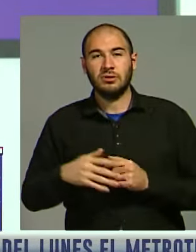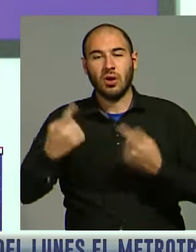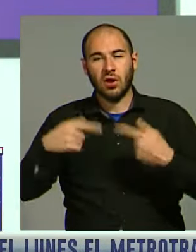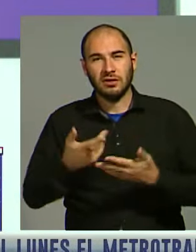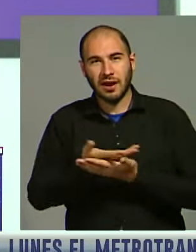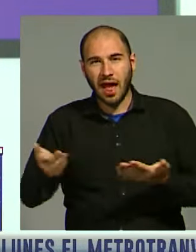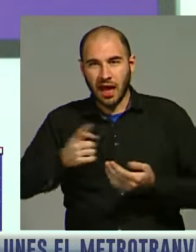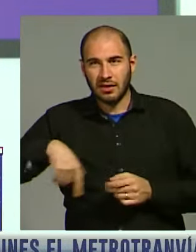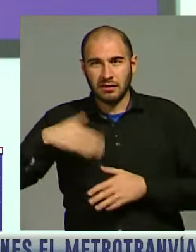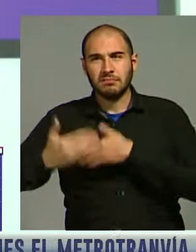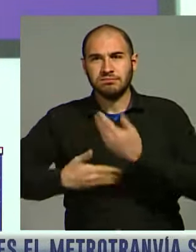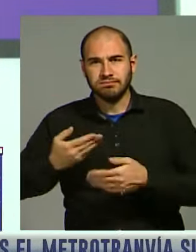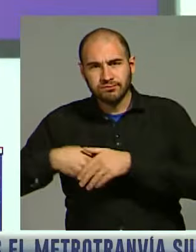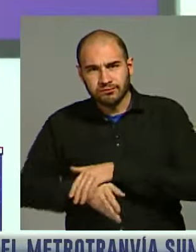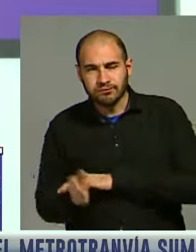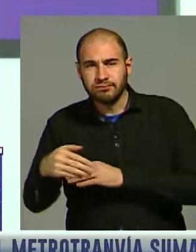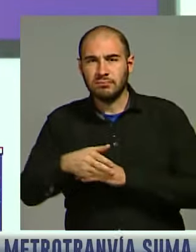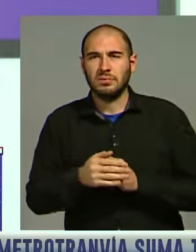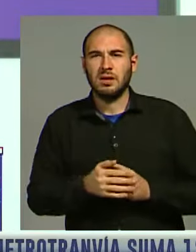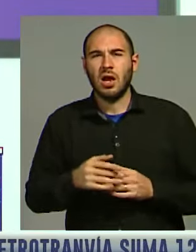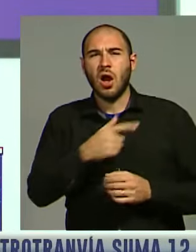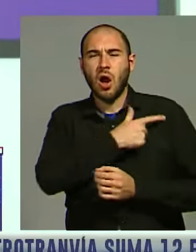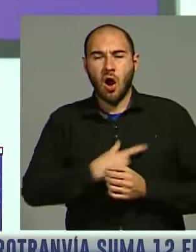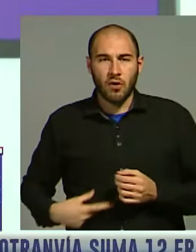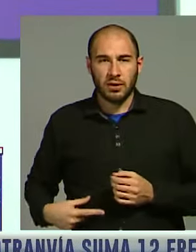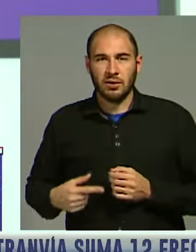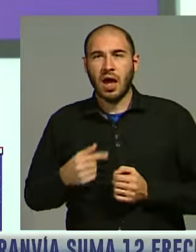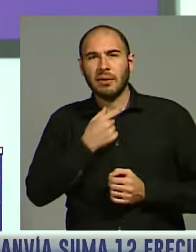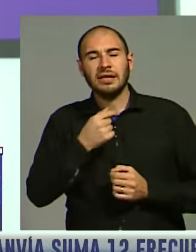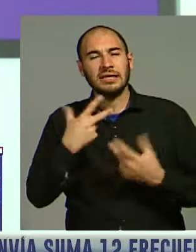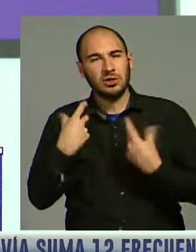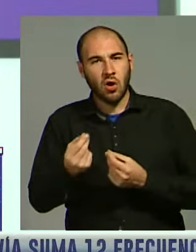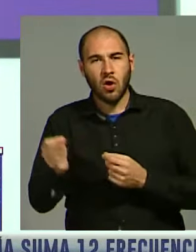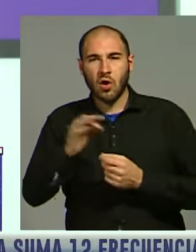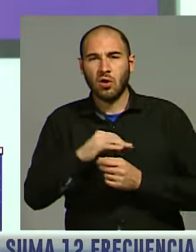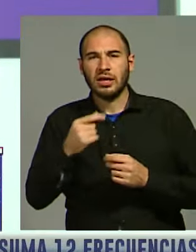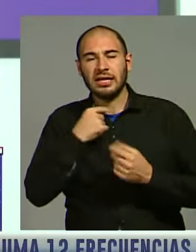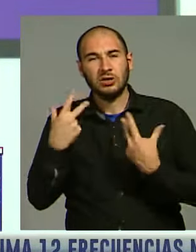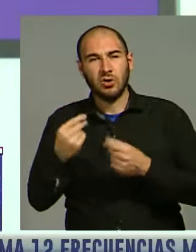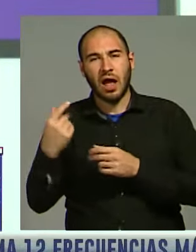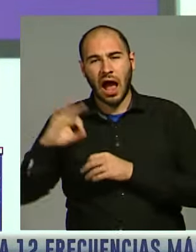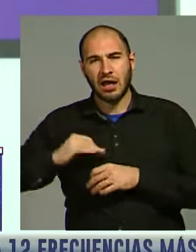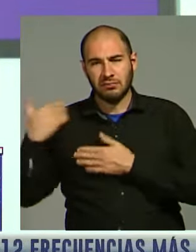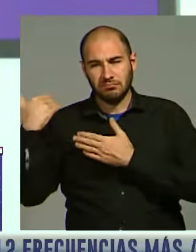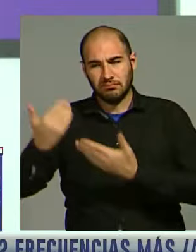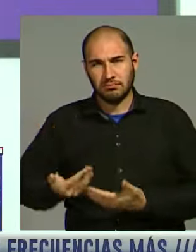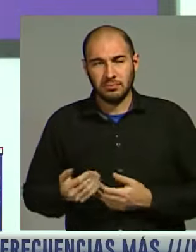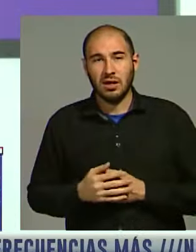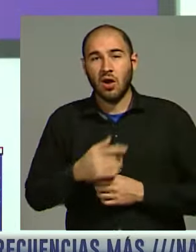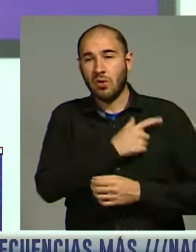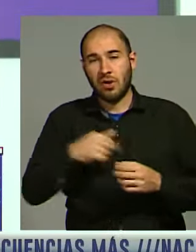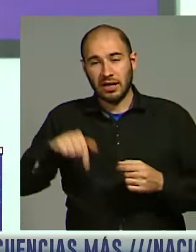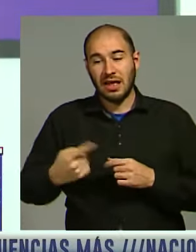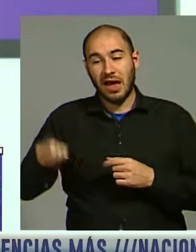que se va gestando por abajo, con que los gobiernos pueden no querer debatir o no haberlo querido debatir durante todos estos años, ni este gobierno